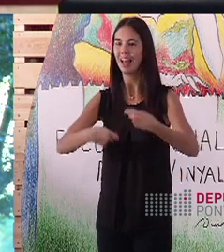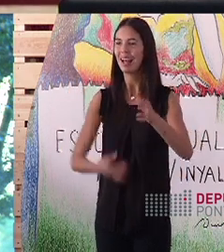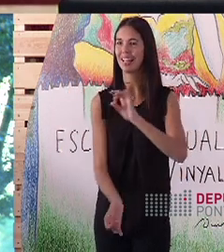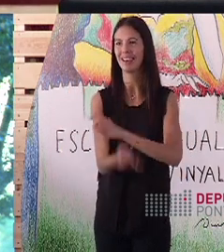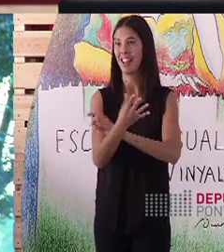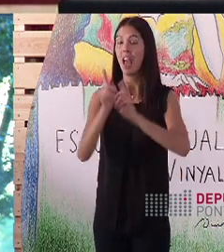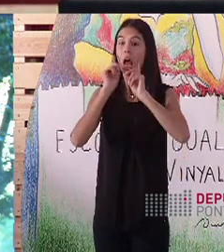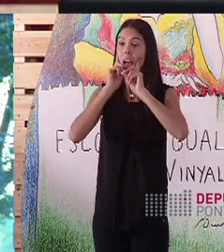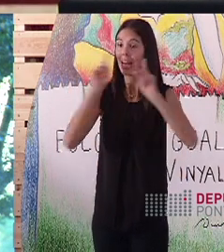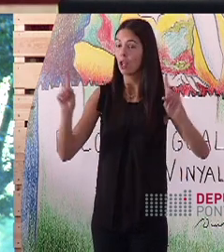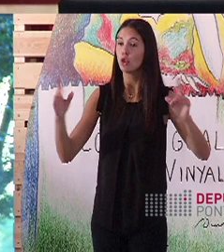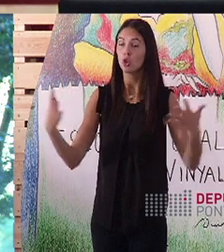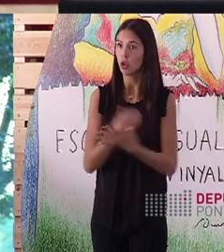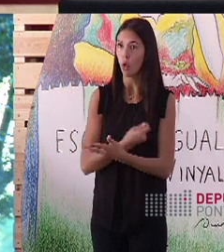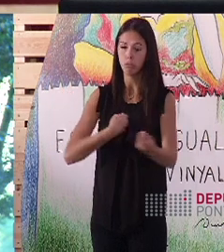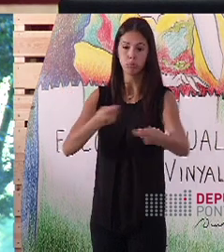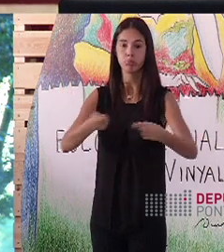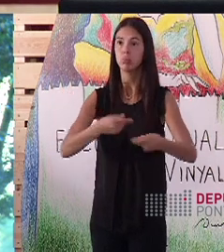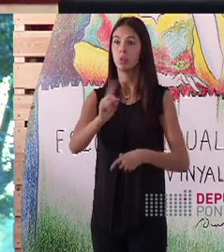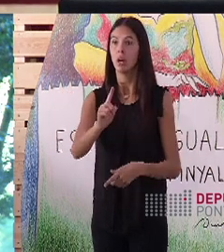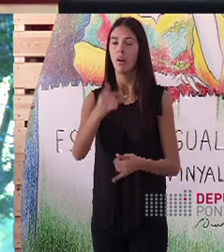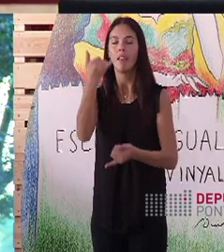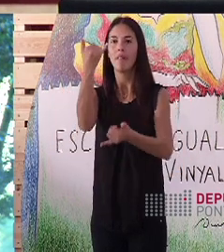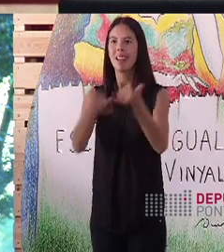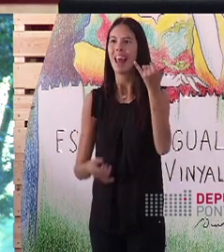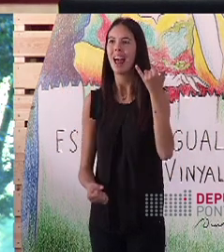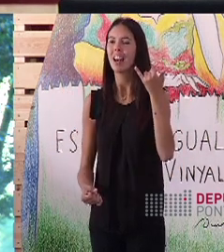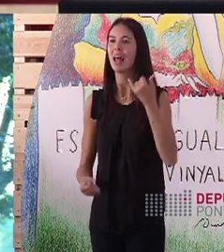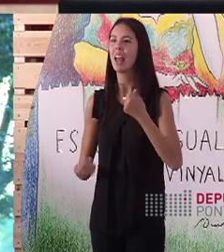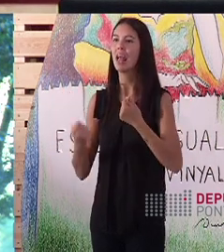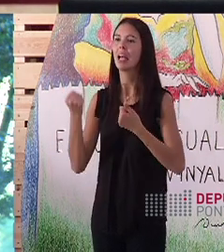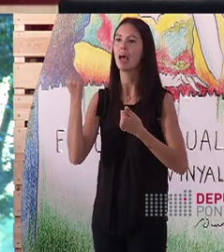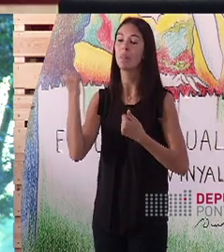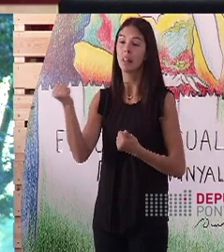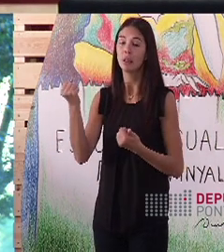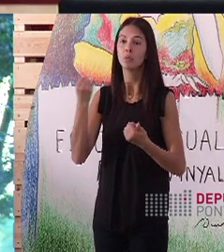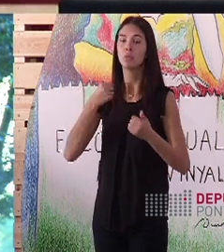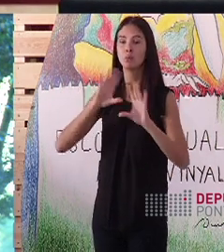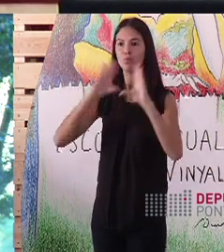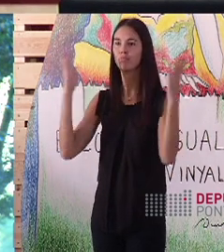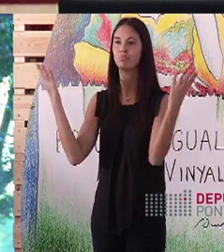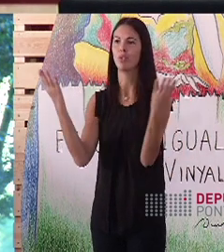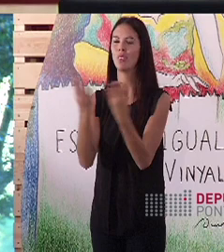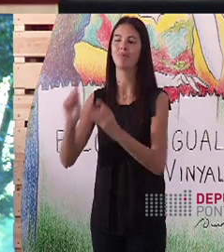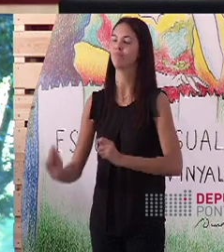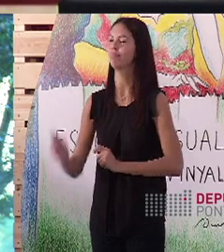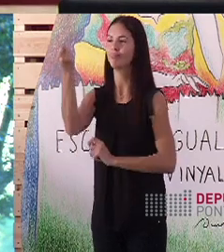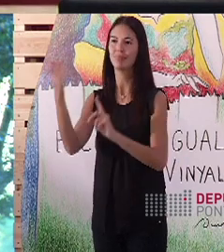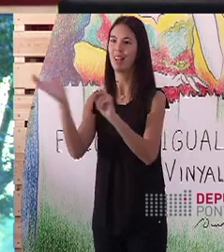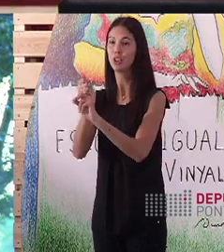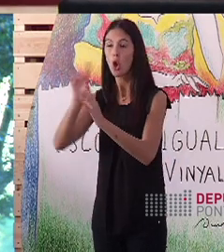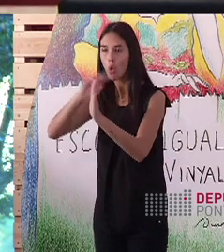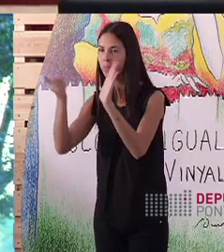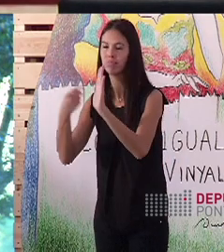se mercantiliza todo, el capitalismo global no llegará a consumar el éxito